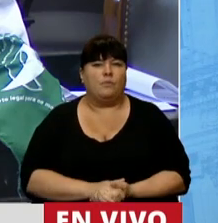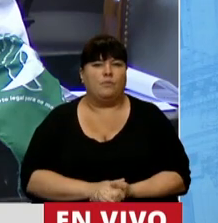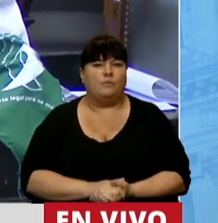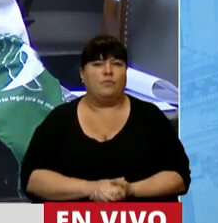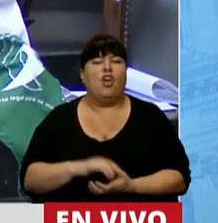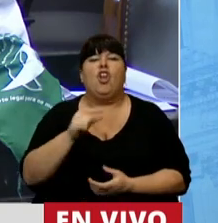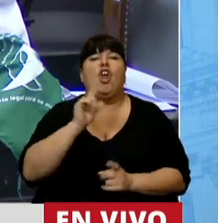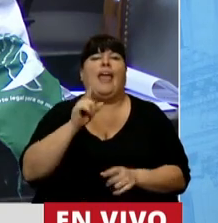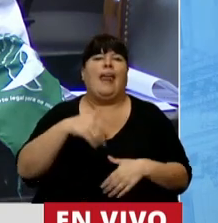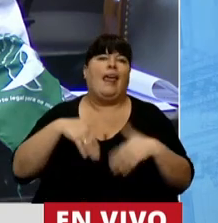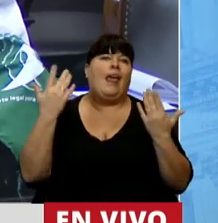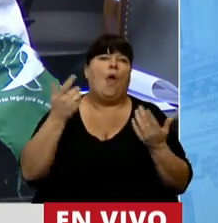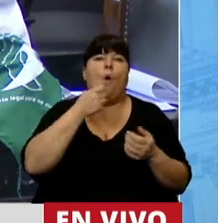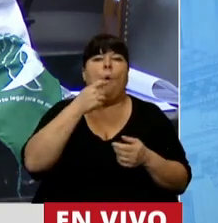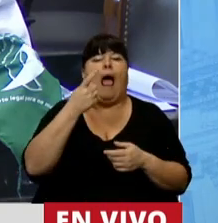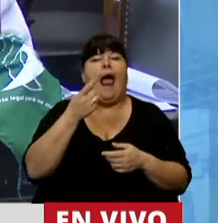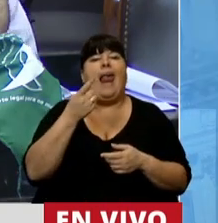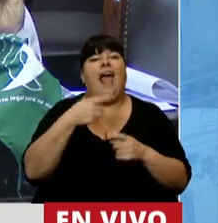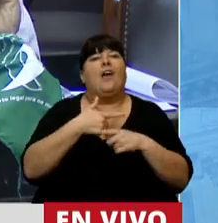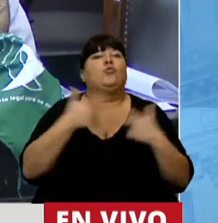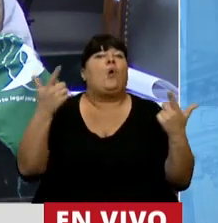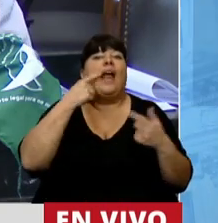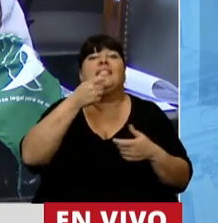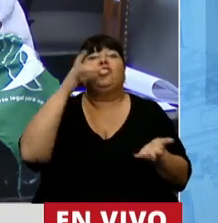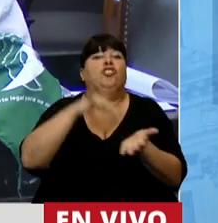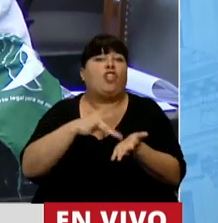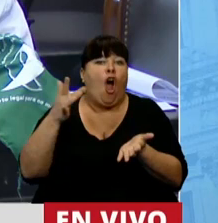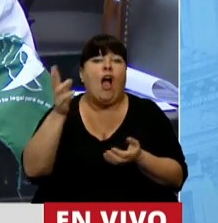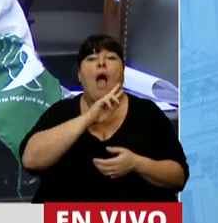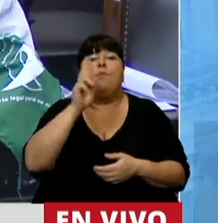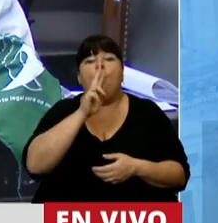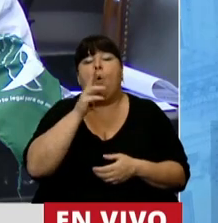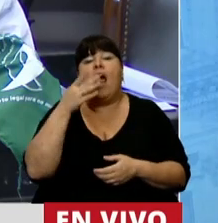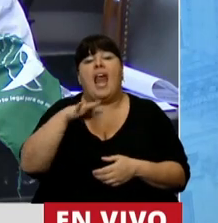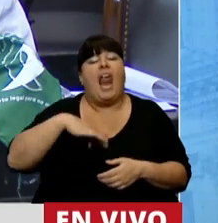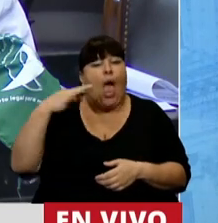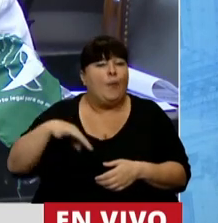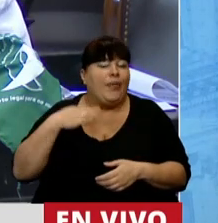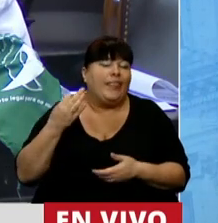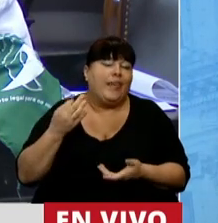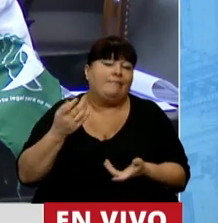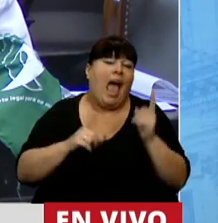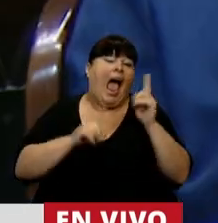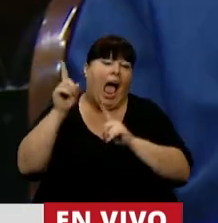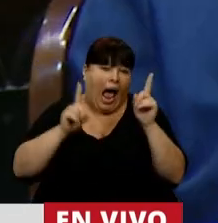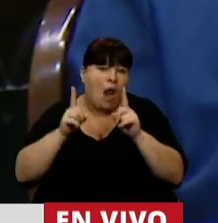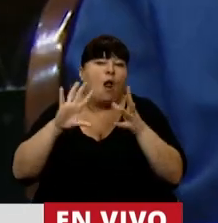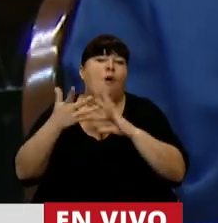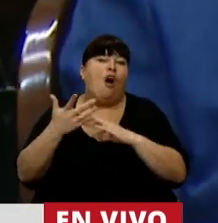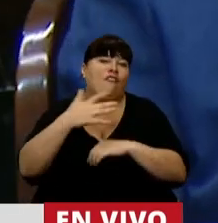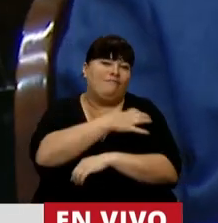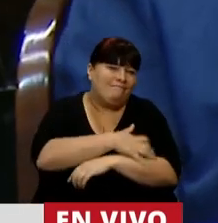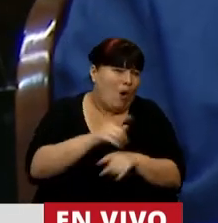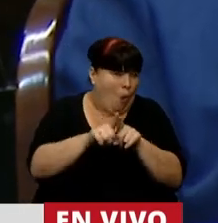y que no queden en manos de la moneda de la suerte, donde la vida de las mujeres, de algunas por sus